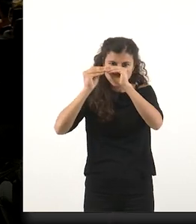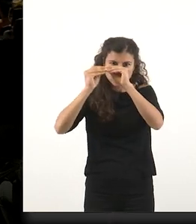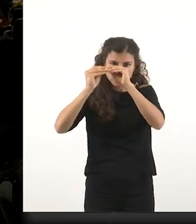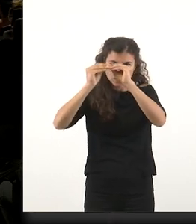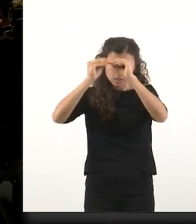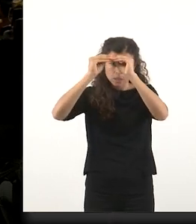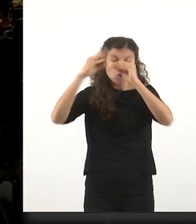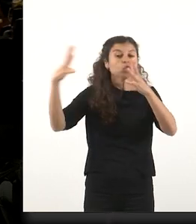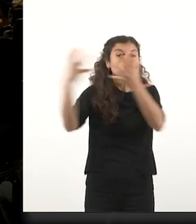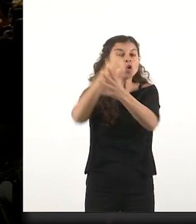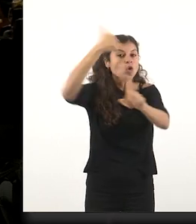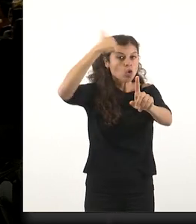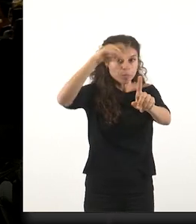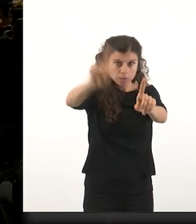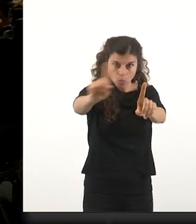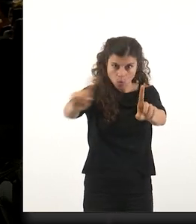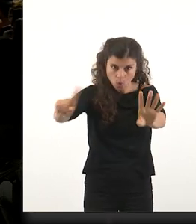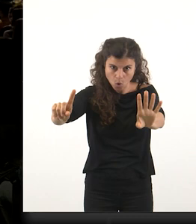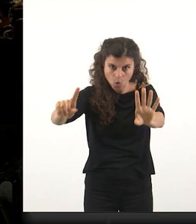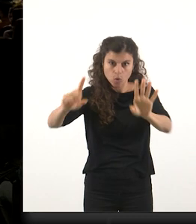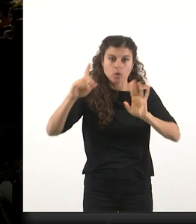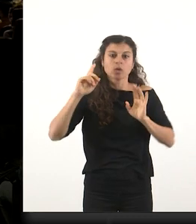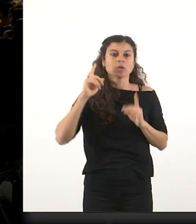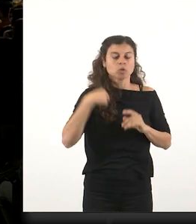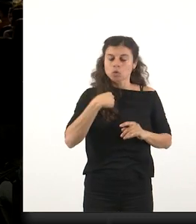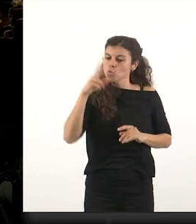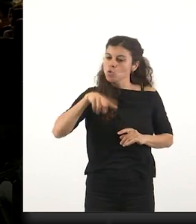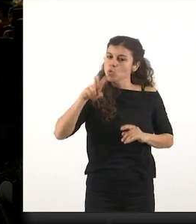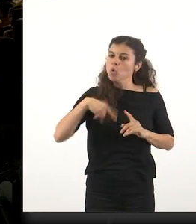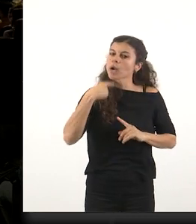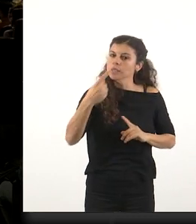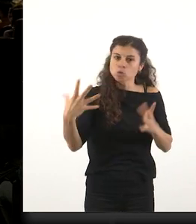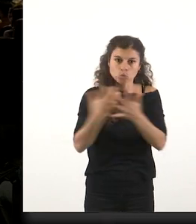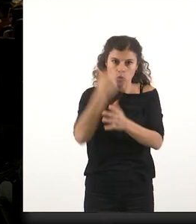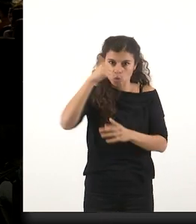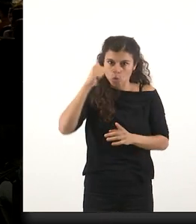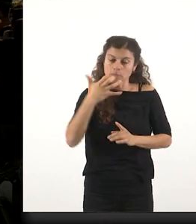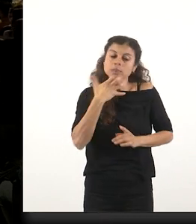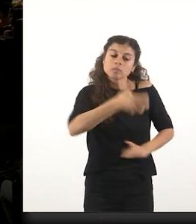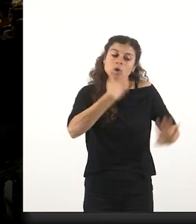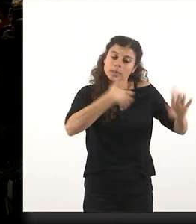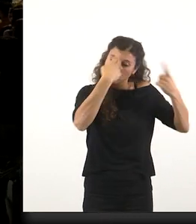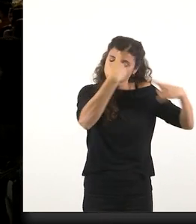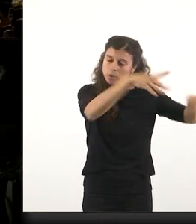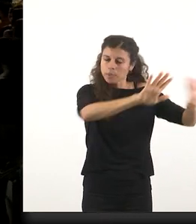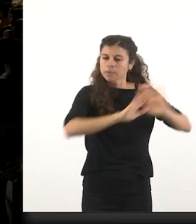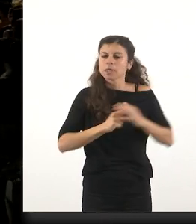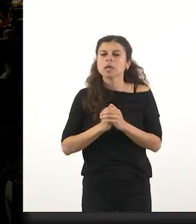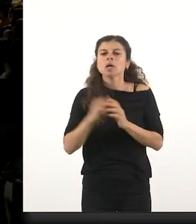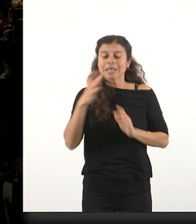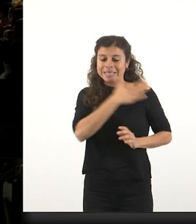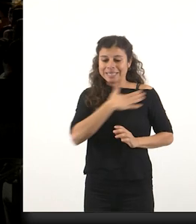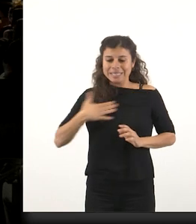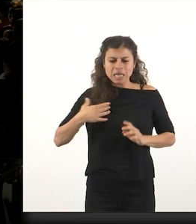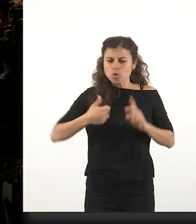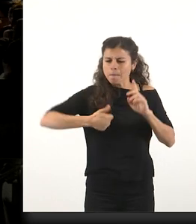No todos los hombres. Yo nunca he visto a todos los hombres quien se pica, jo, come. Solo quiero que entre en mi cuerpo la